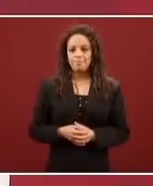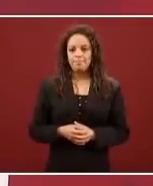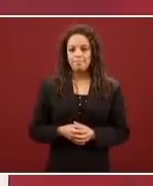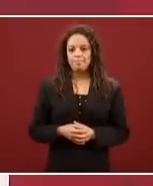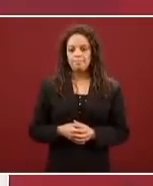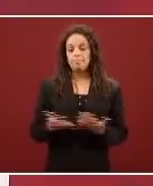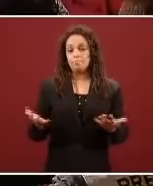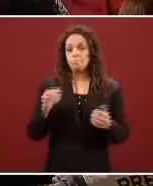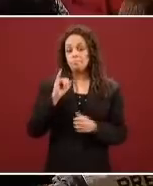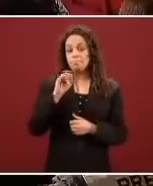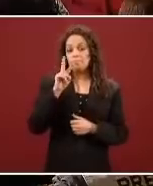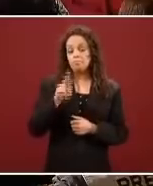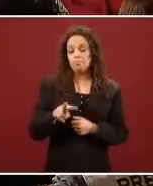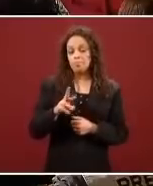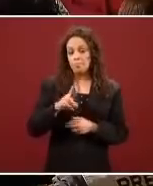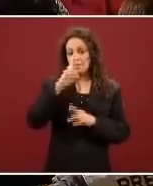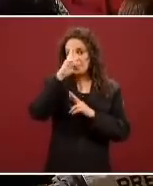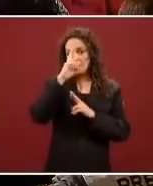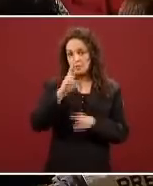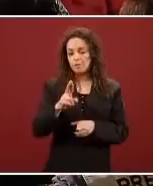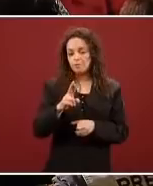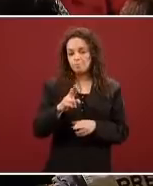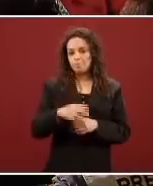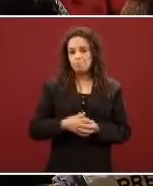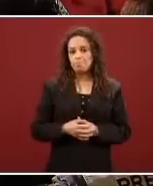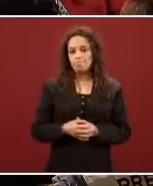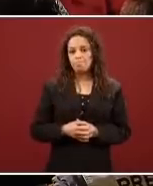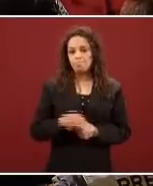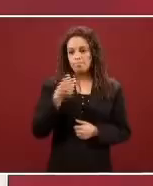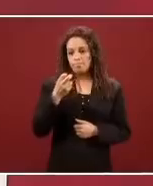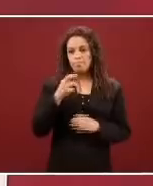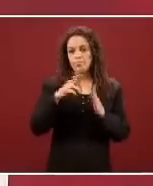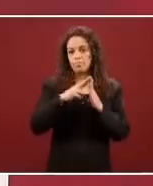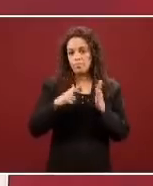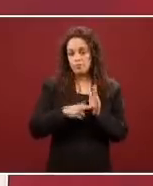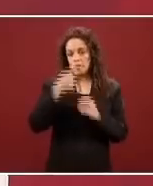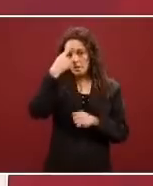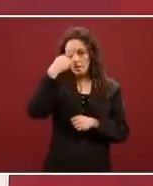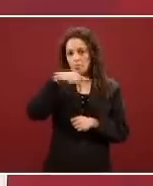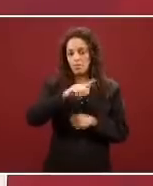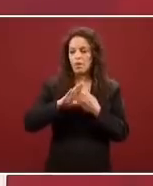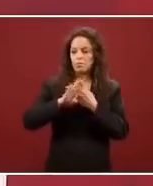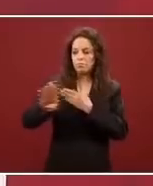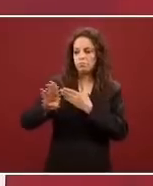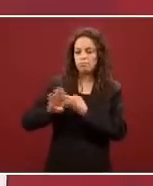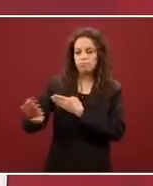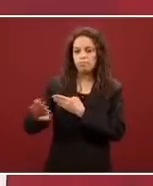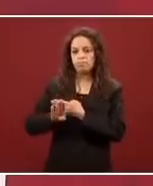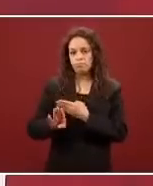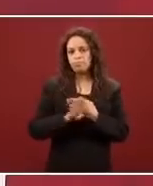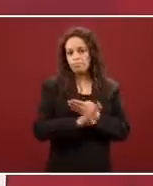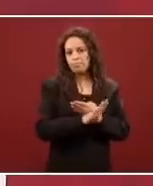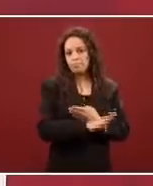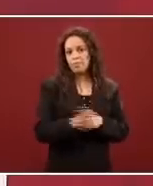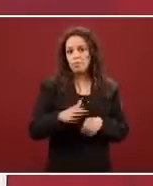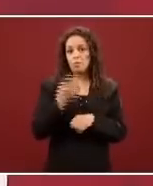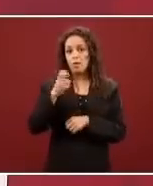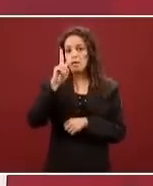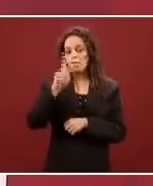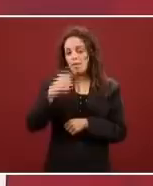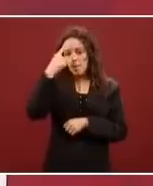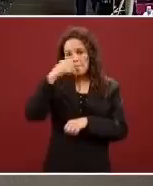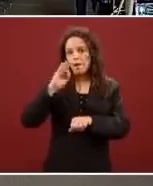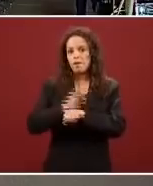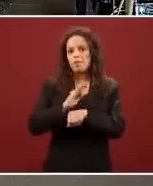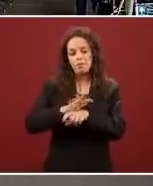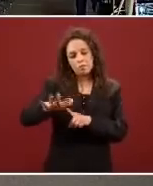efectivamente se va a respetar el protocolo de sana distancia porque es para la protección de todos al final de